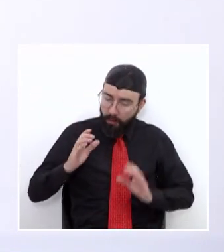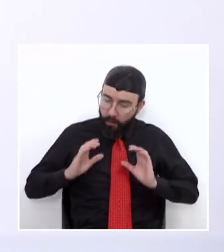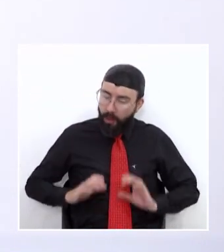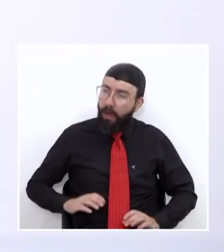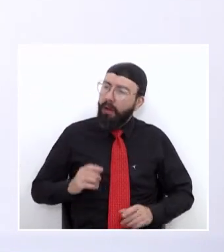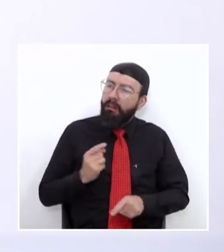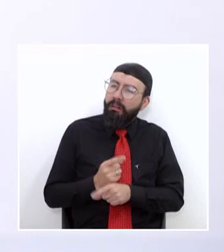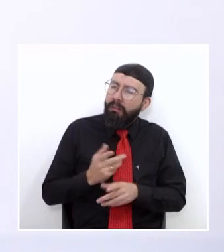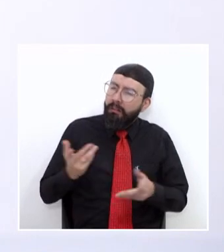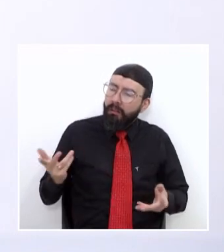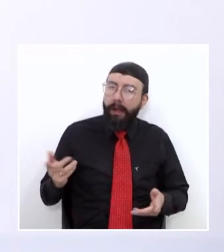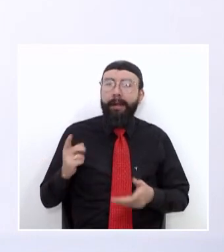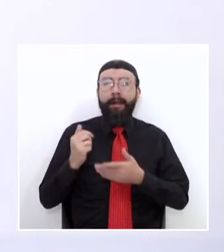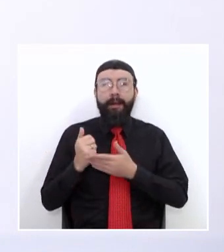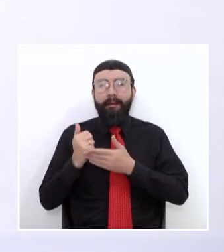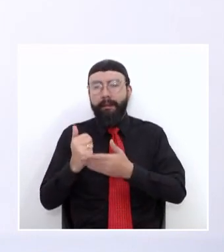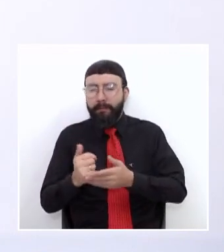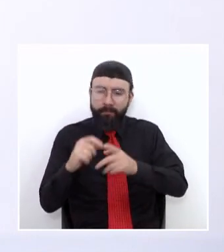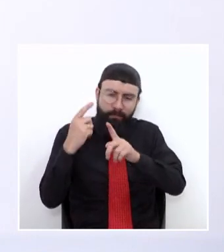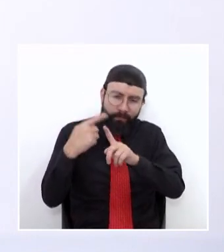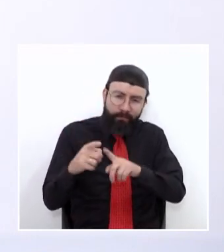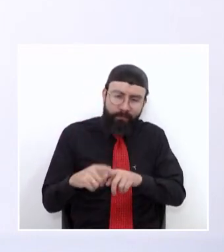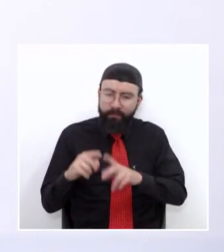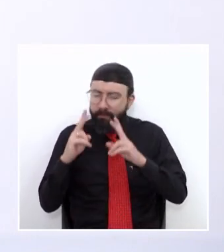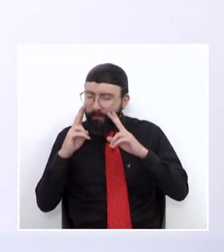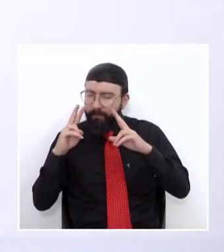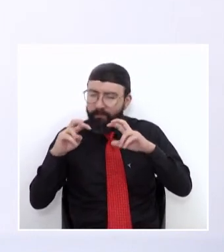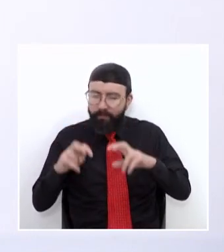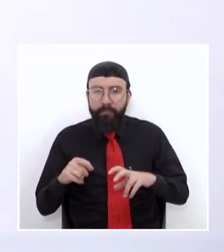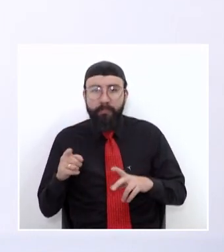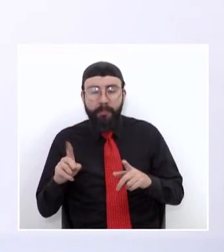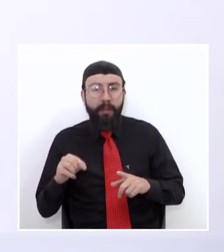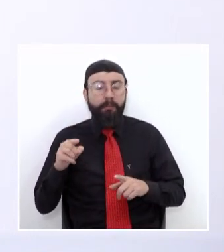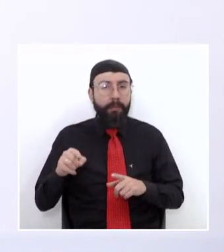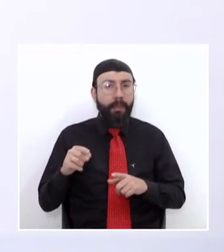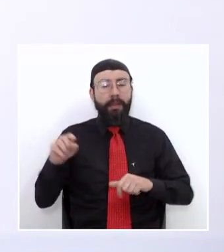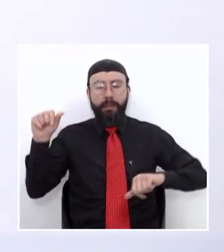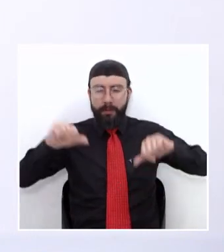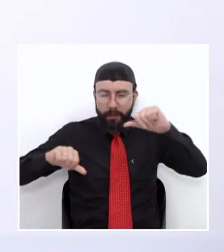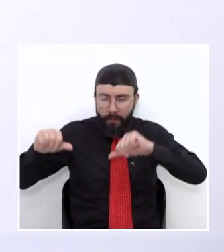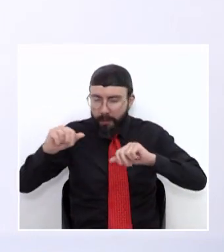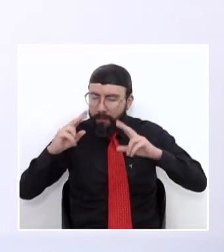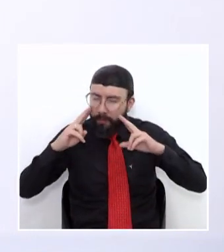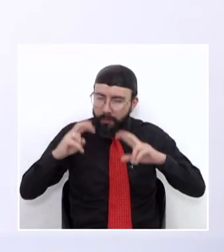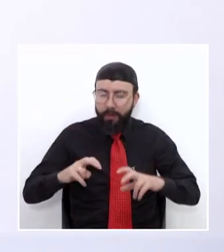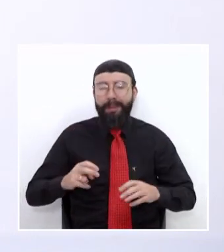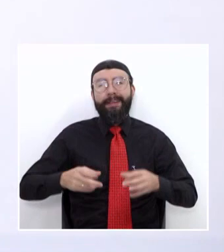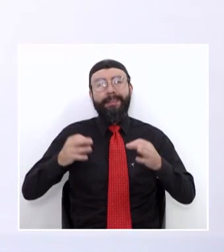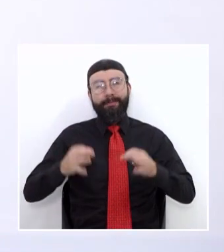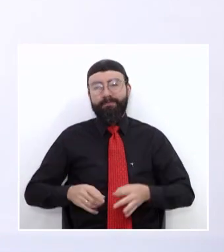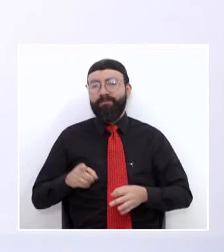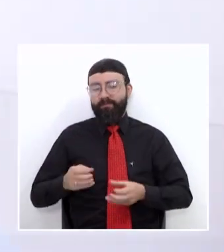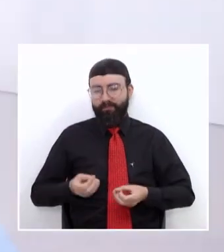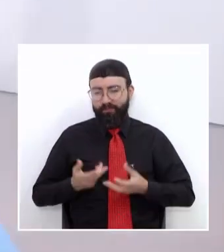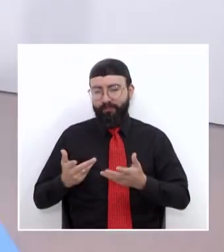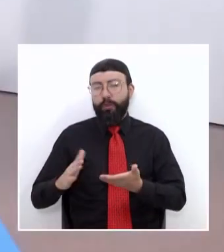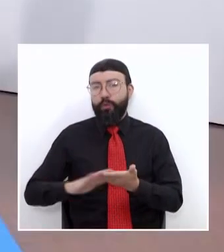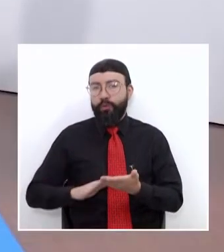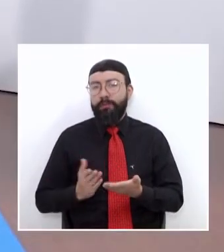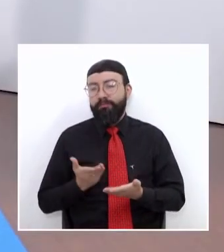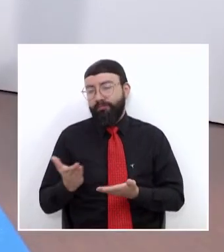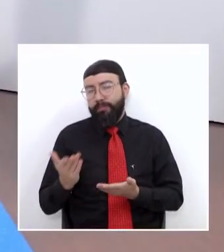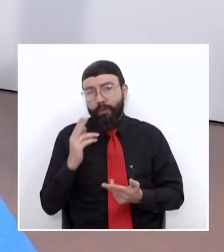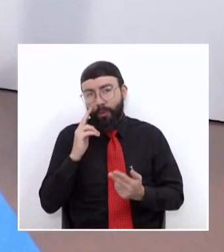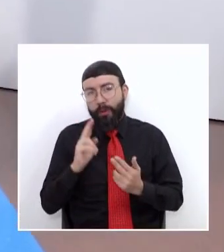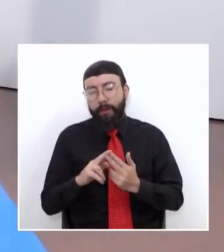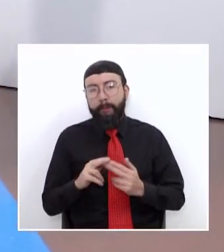ayudarnos con imágenes diagnósticas, con laboratorios, y así determinar el tratamiento.